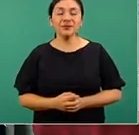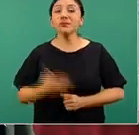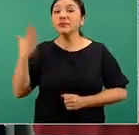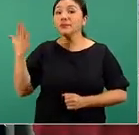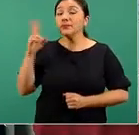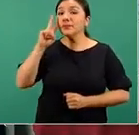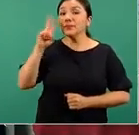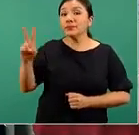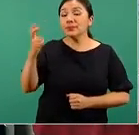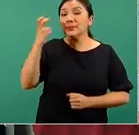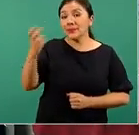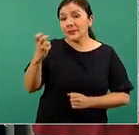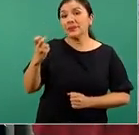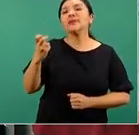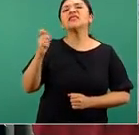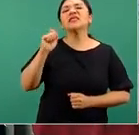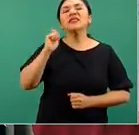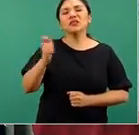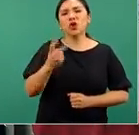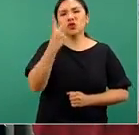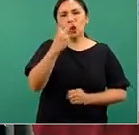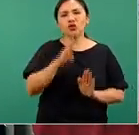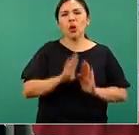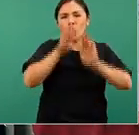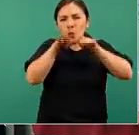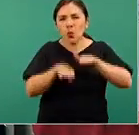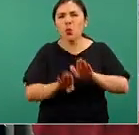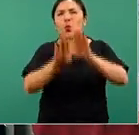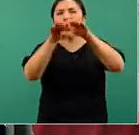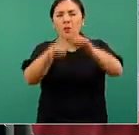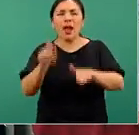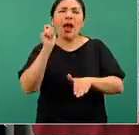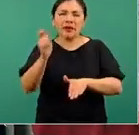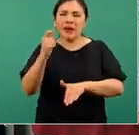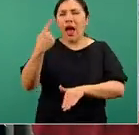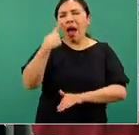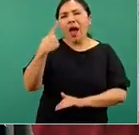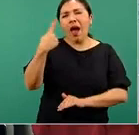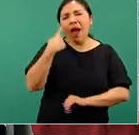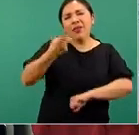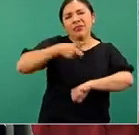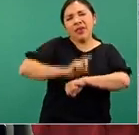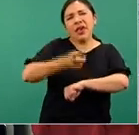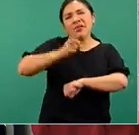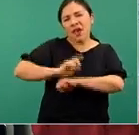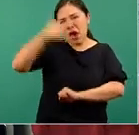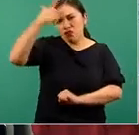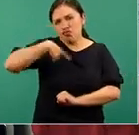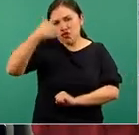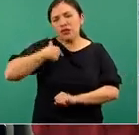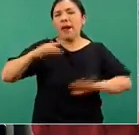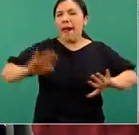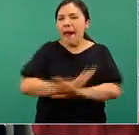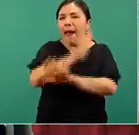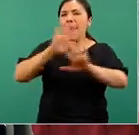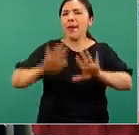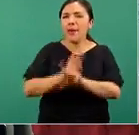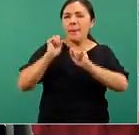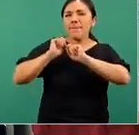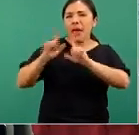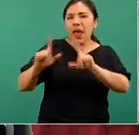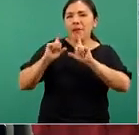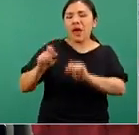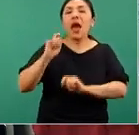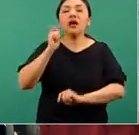aquí entonces nuestras dos curvas, las cuales estamos actualizando todas las noches. Es la curva de